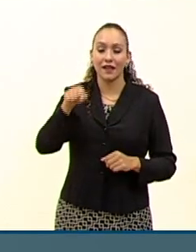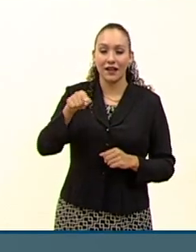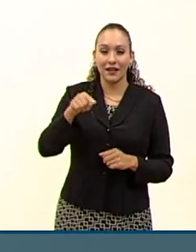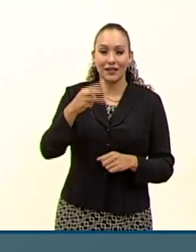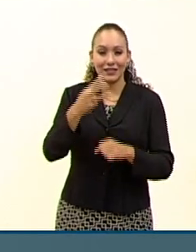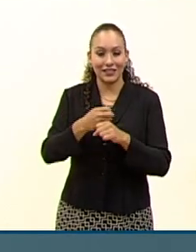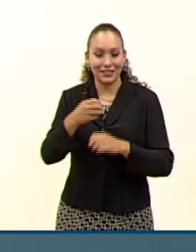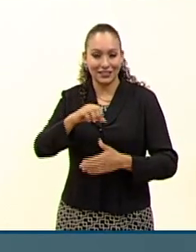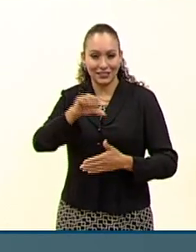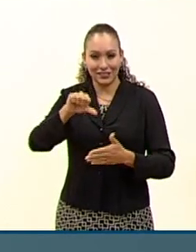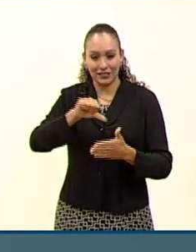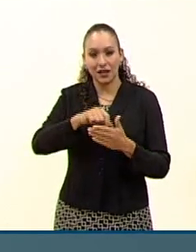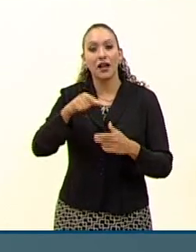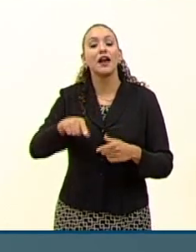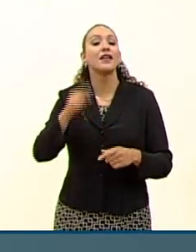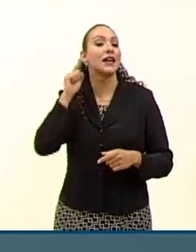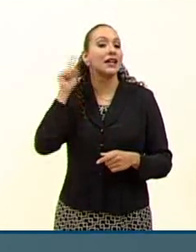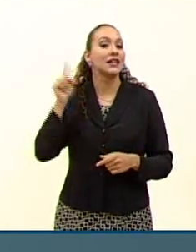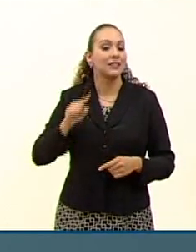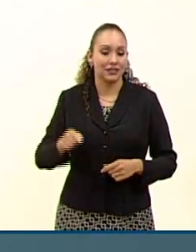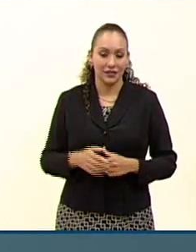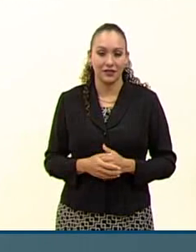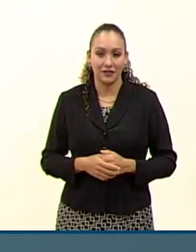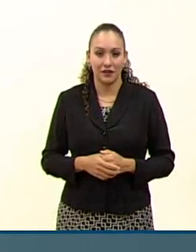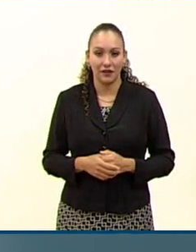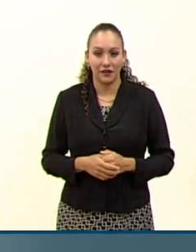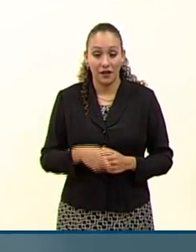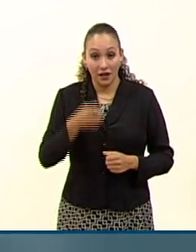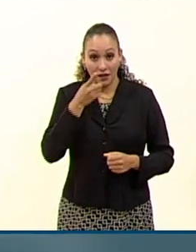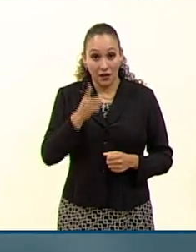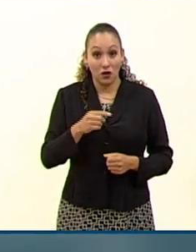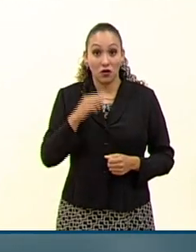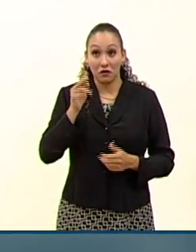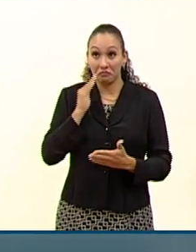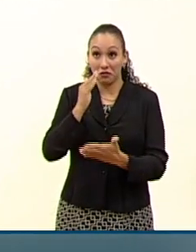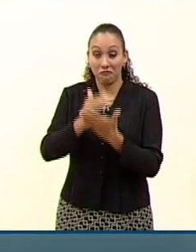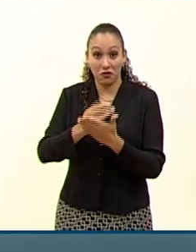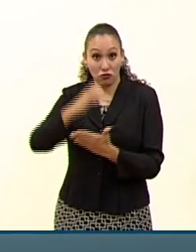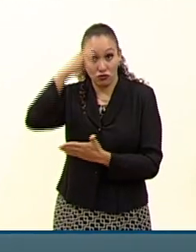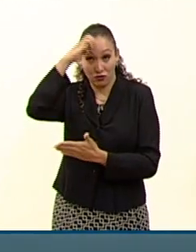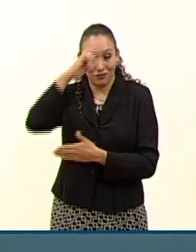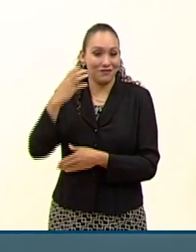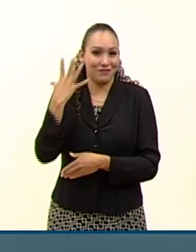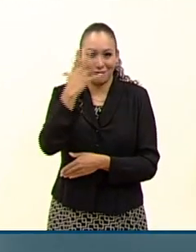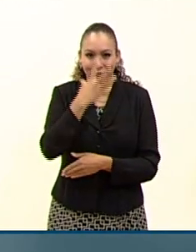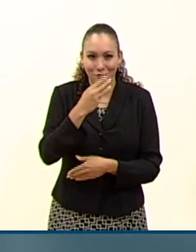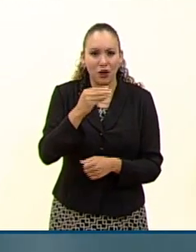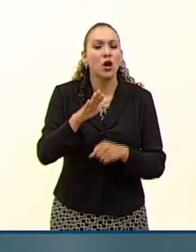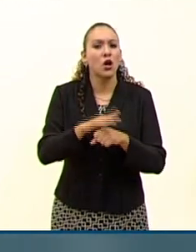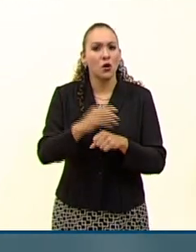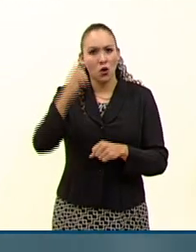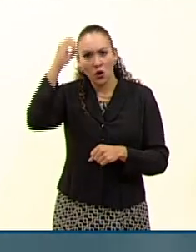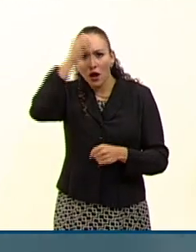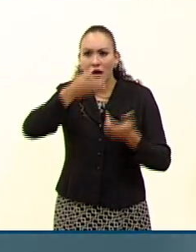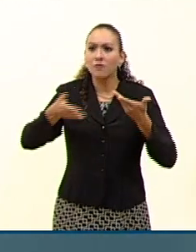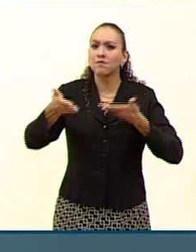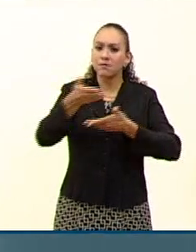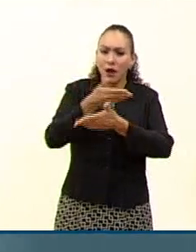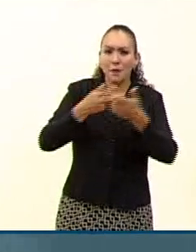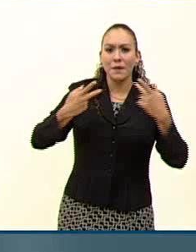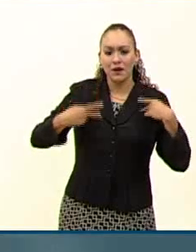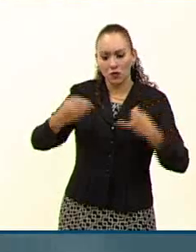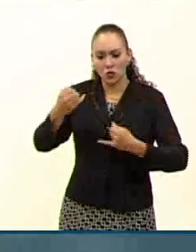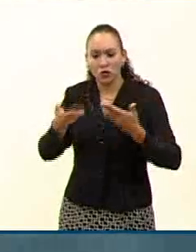Circuito Judicial ubicado en Zacatecas. Aseguró que fue una gran experiencia intercambiar opiniones y dialogar con las y los